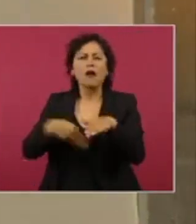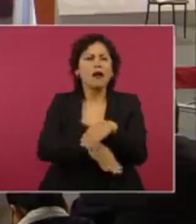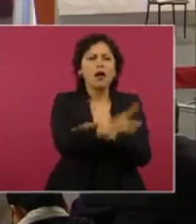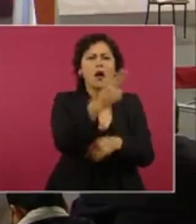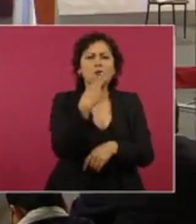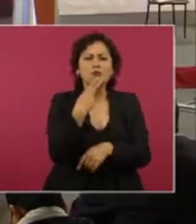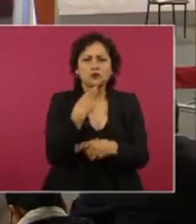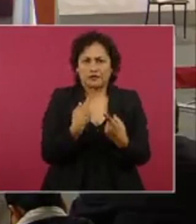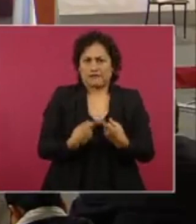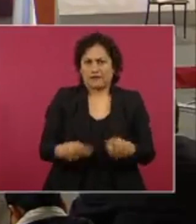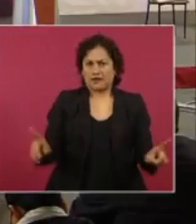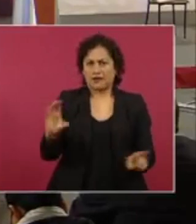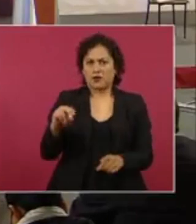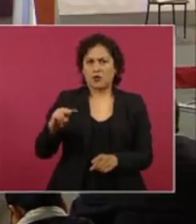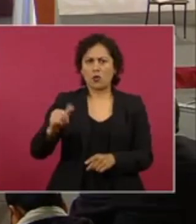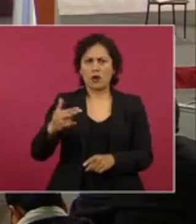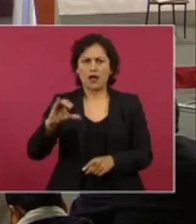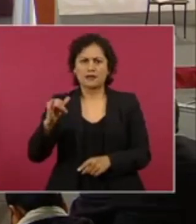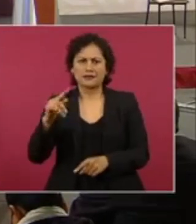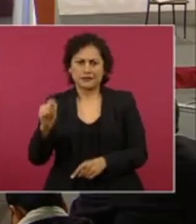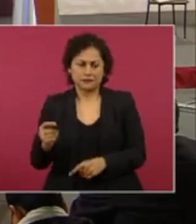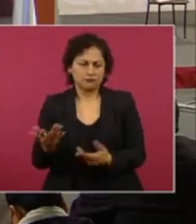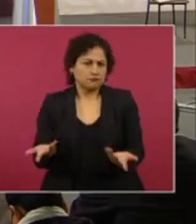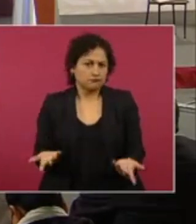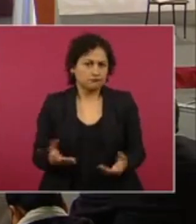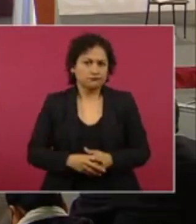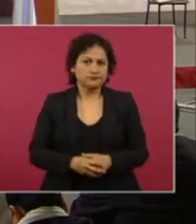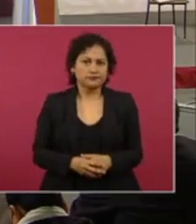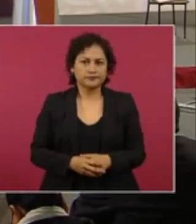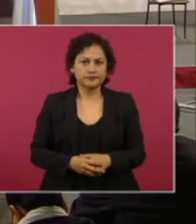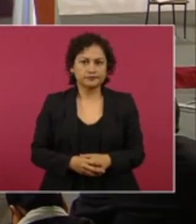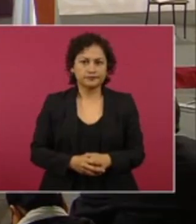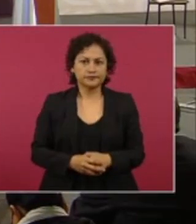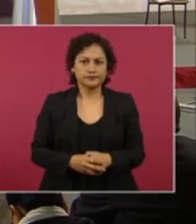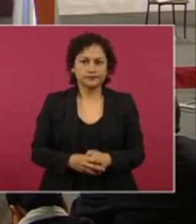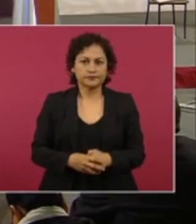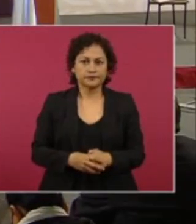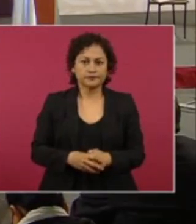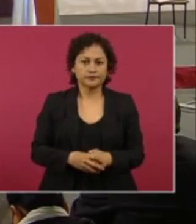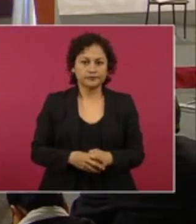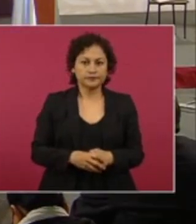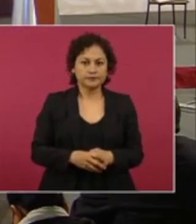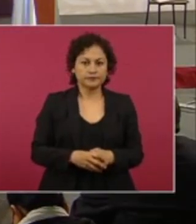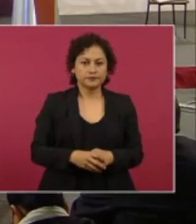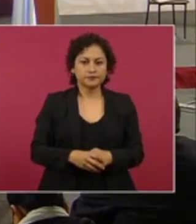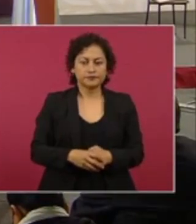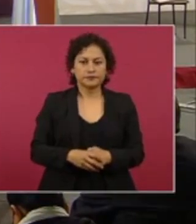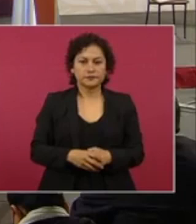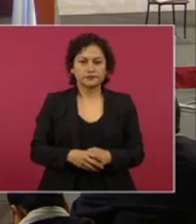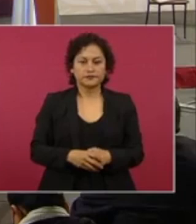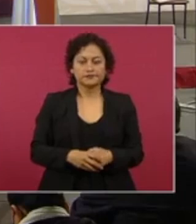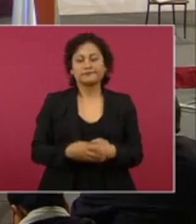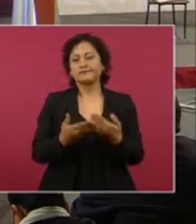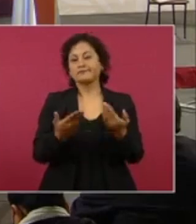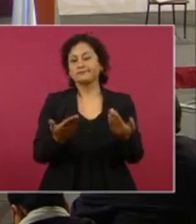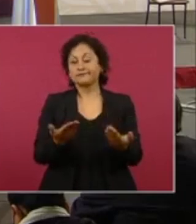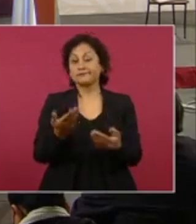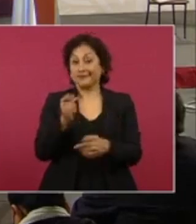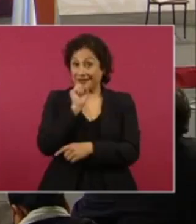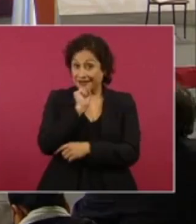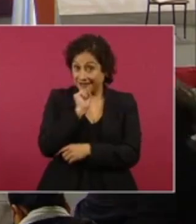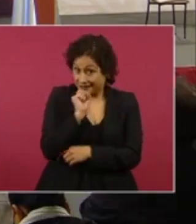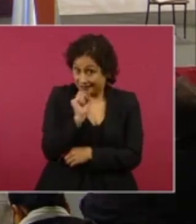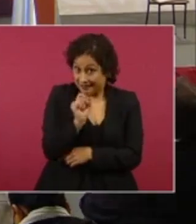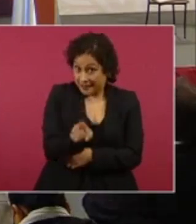CONACYT o no tenía antes el CONACYT. La que sigue, por favor. Bueno, y no solamente